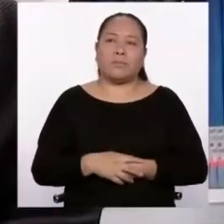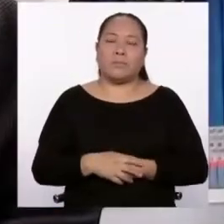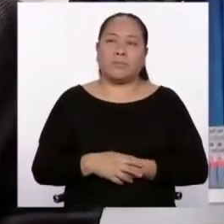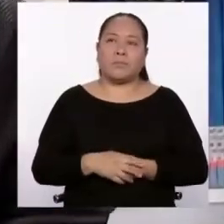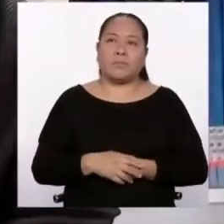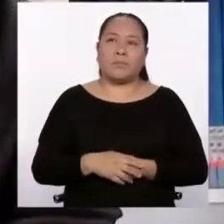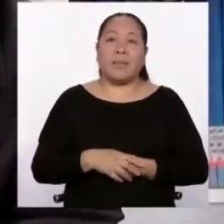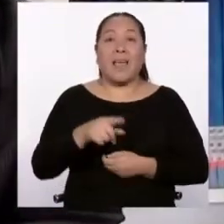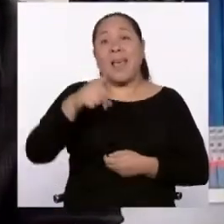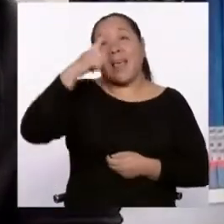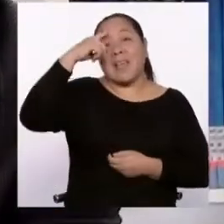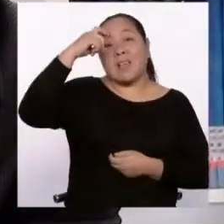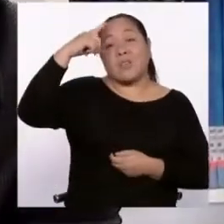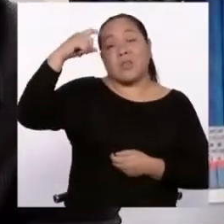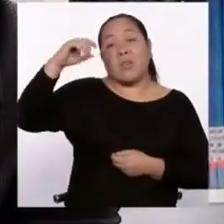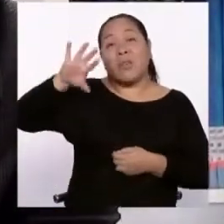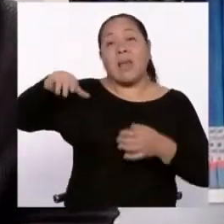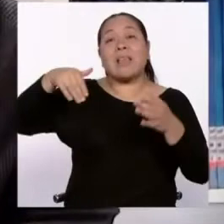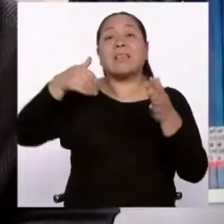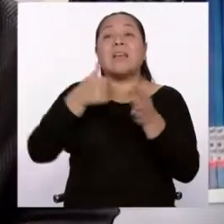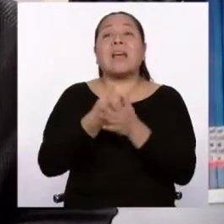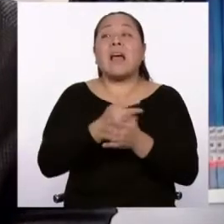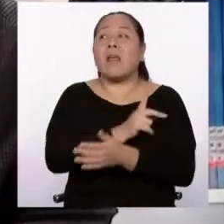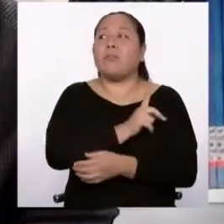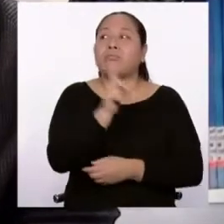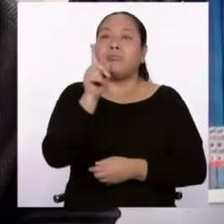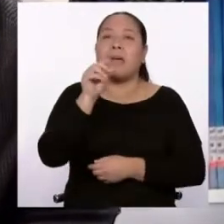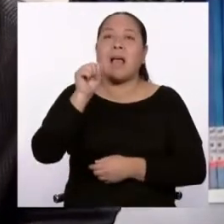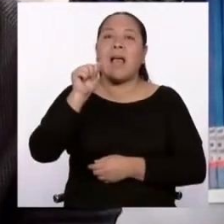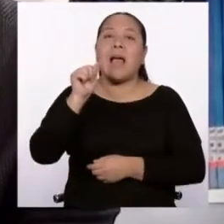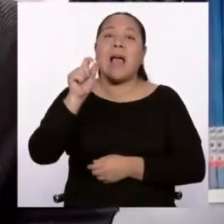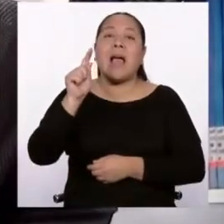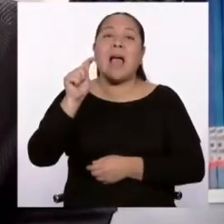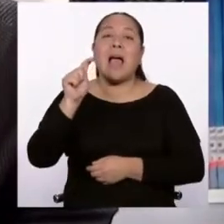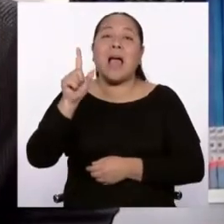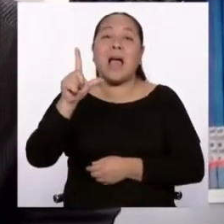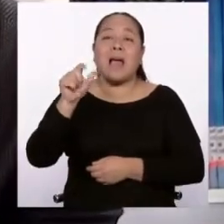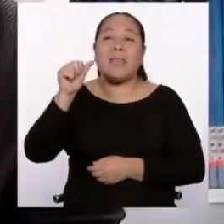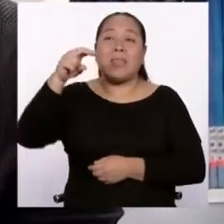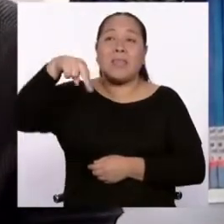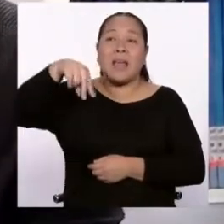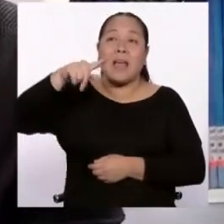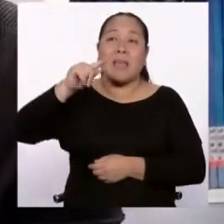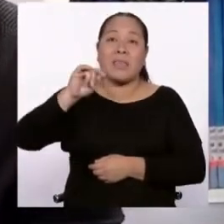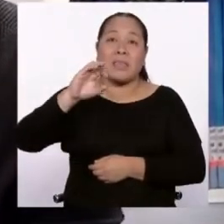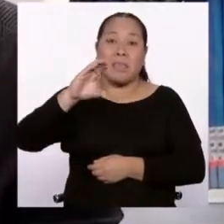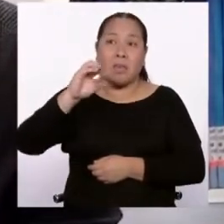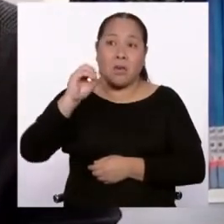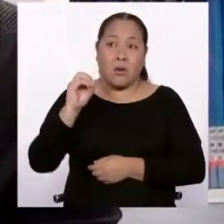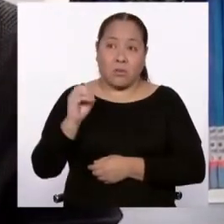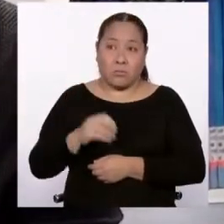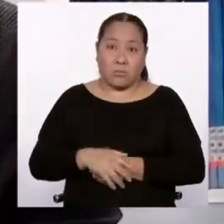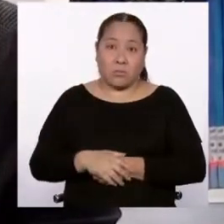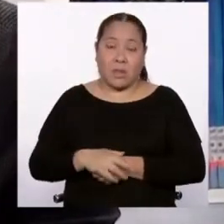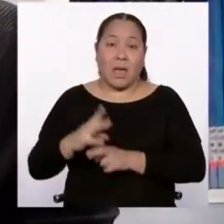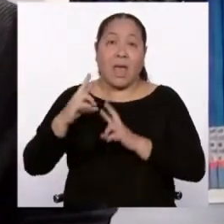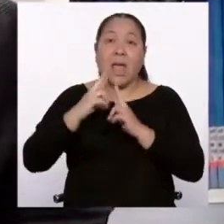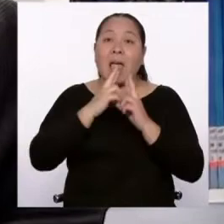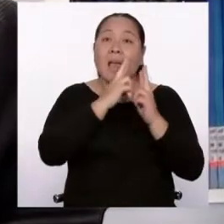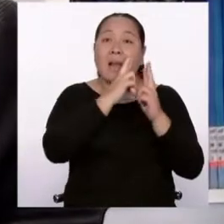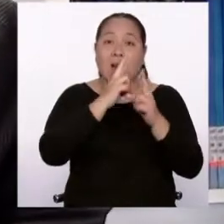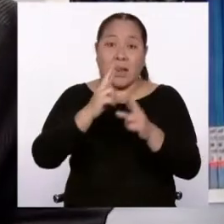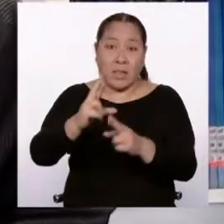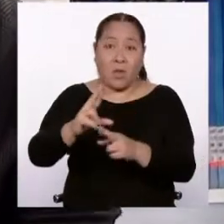Nuestro sueño era llegar al Atlántico. El río Amazonas parecía nuestra avenida natural para salir al